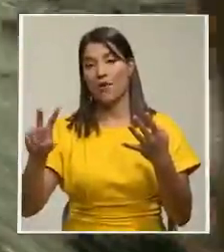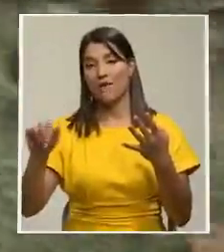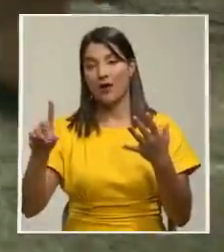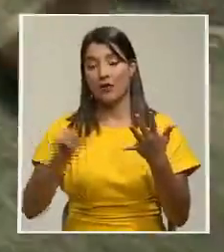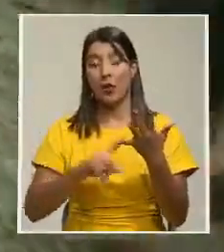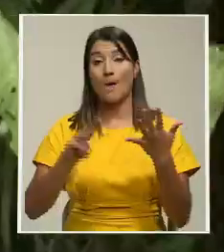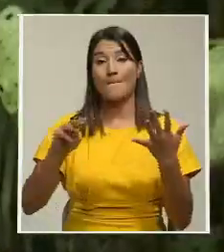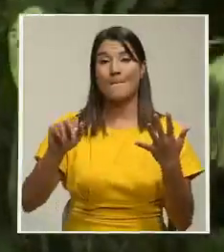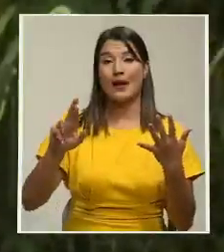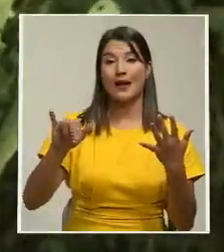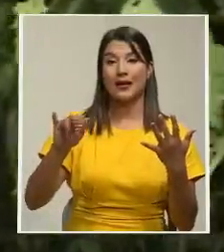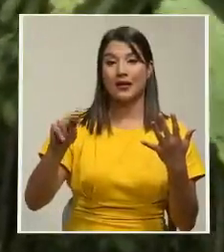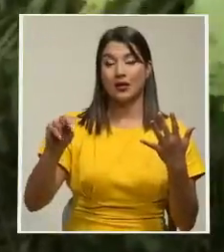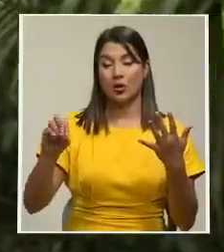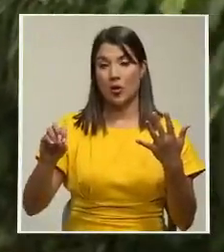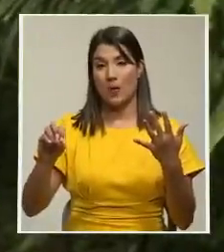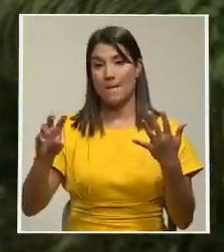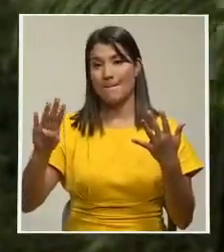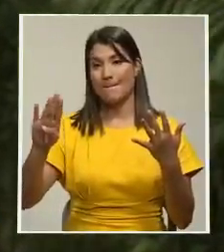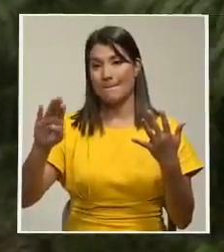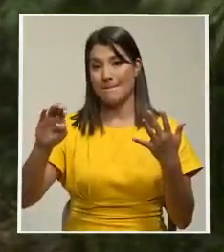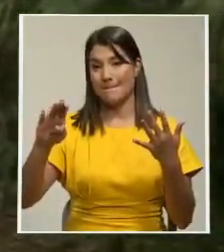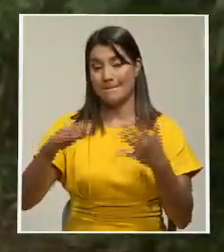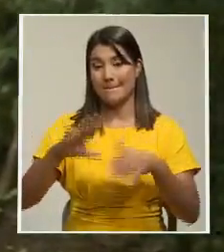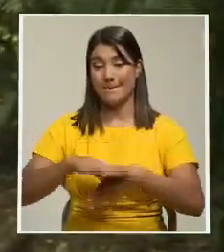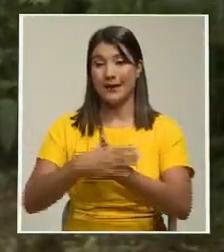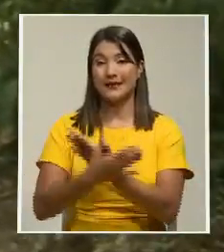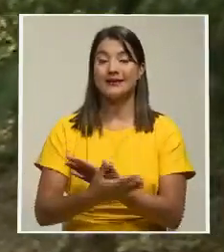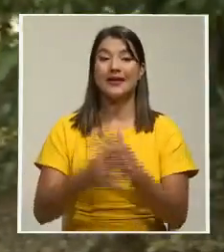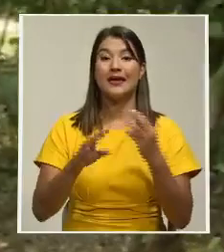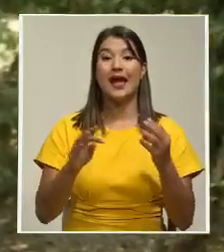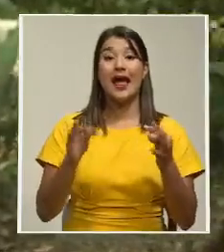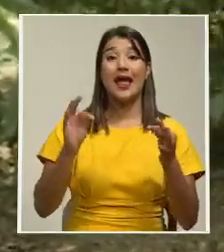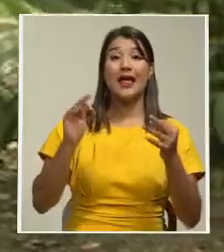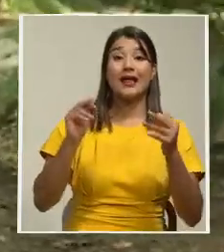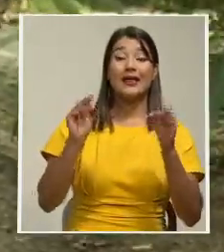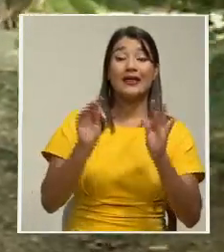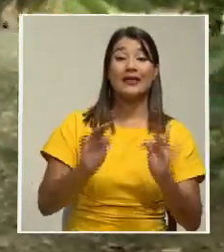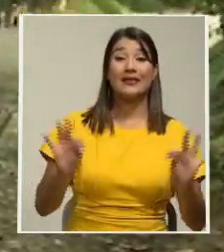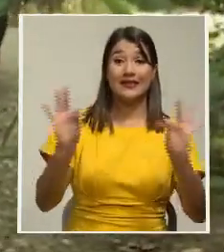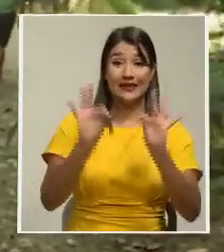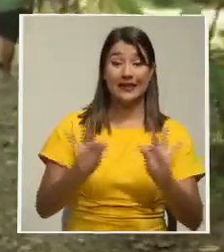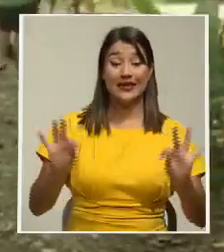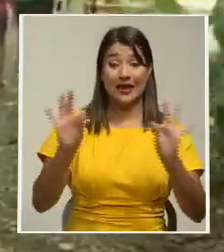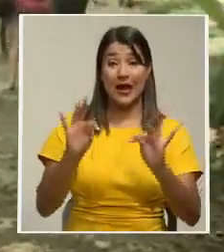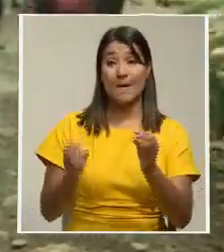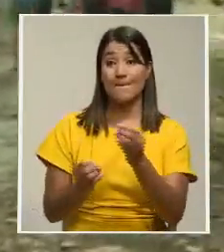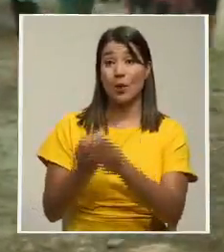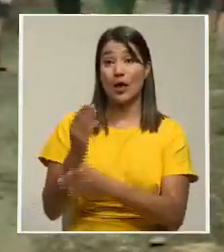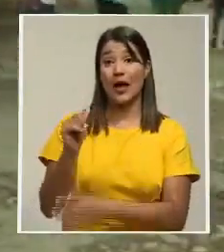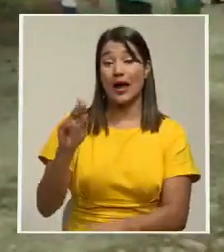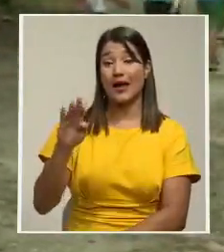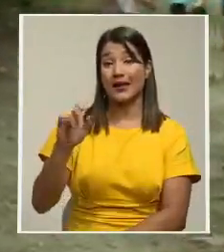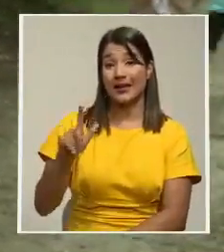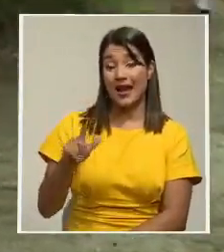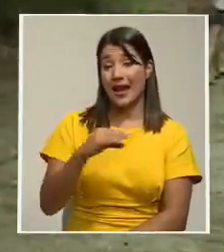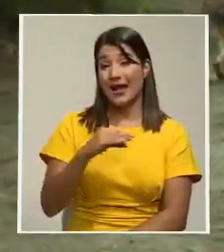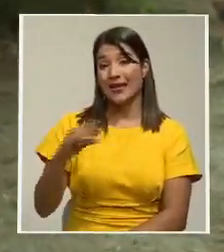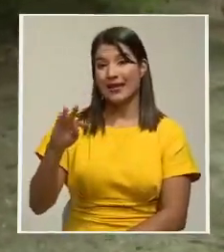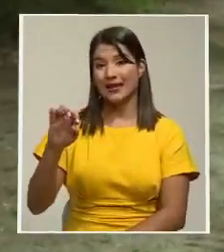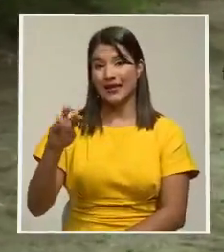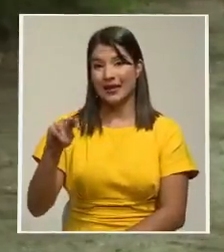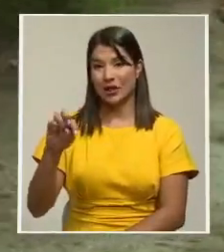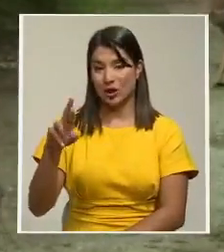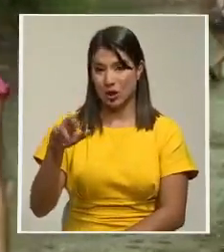Reserva Golfo Dulce, en el área de conservación Arenal Tilarán, en el Parque Nacional Volcán Arenal y Tenorio, la zona protectora